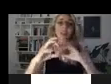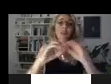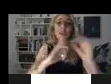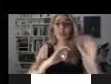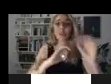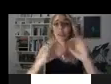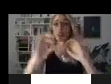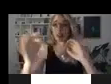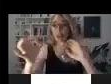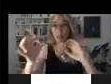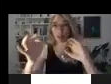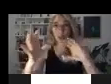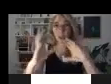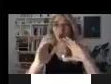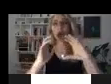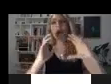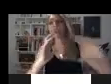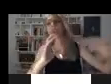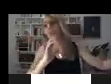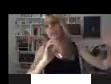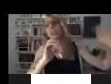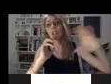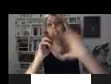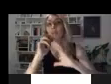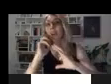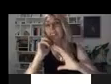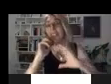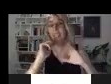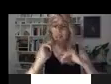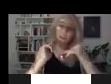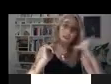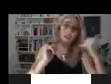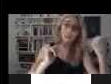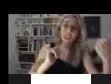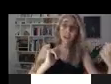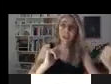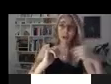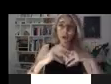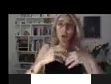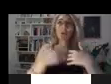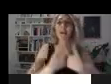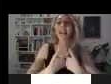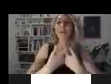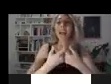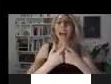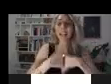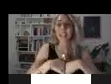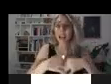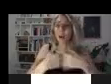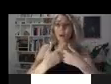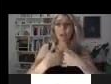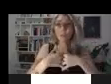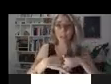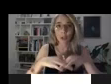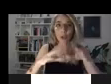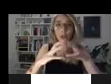ferias y de posibles inserciones, ¿no? Todo esto que teníamos que tener en la semana anterior para que una